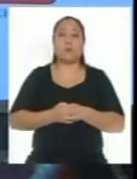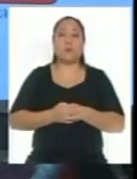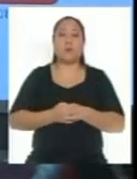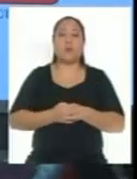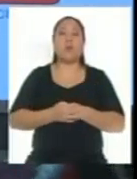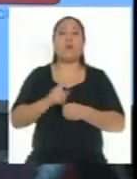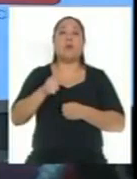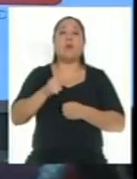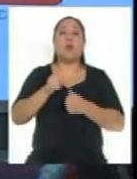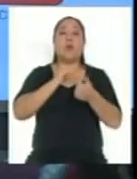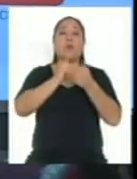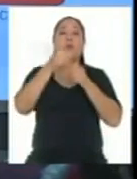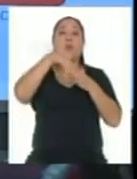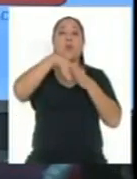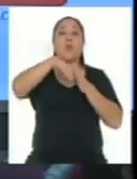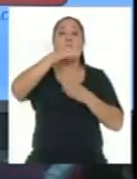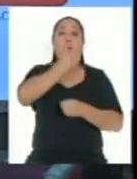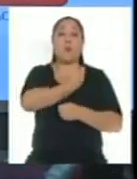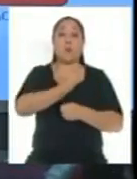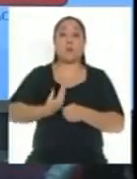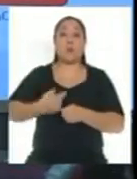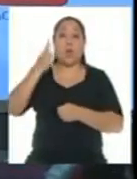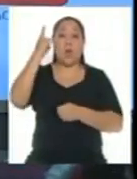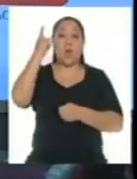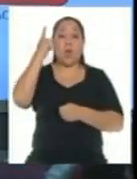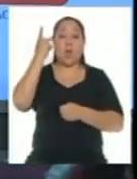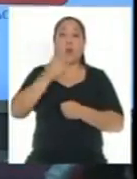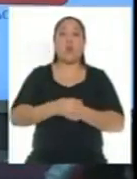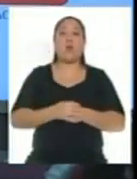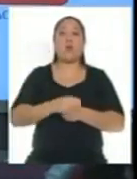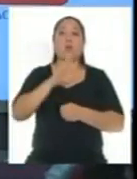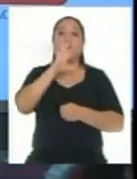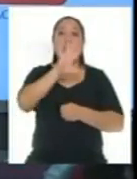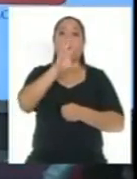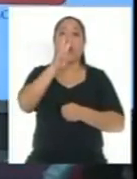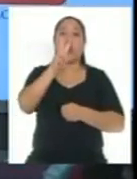Candidata a la presidencia, Keiko Fujimori,